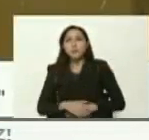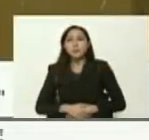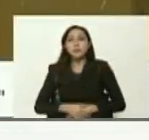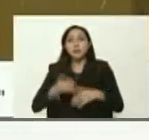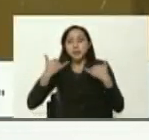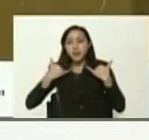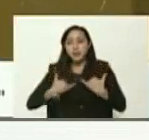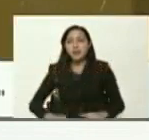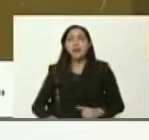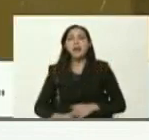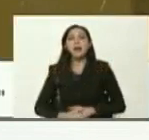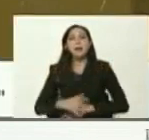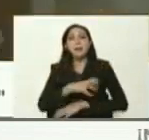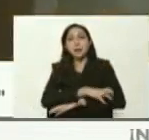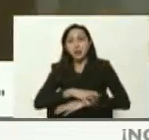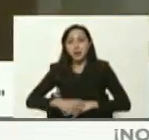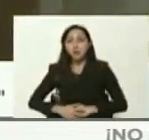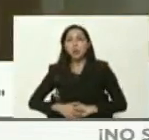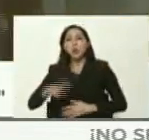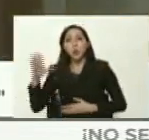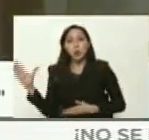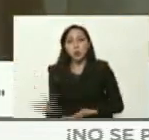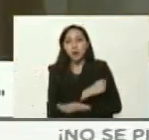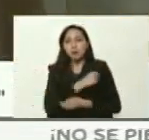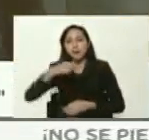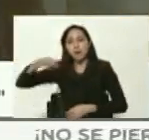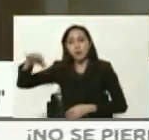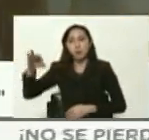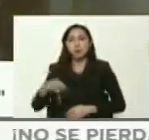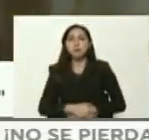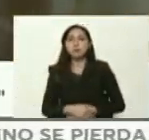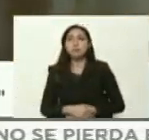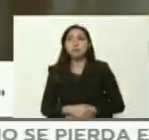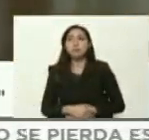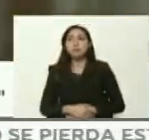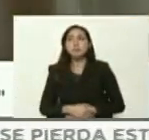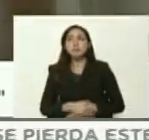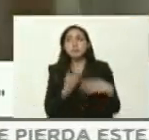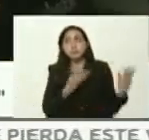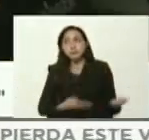gato cazan ratones, presidente. Adelante, presidente.